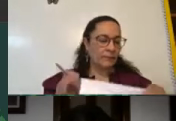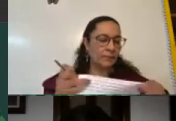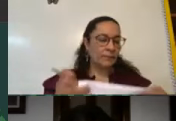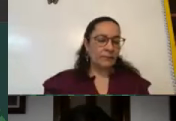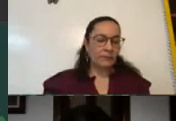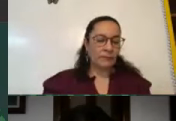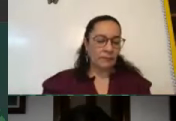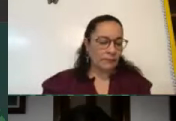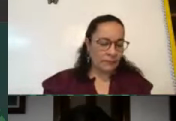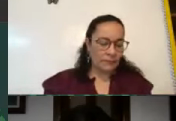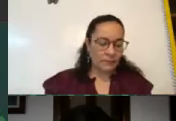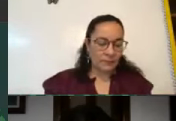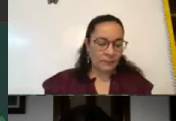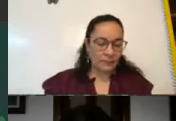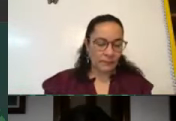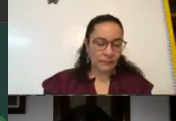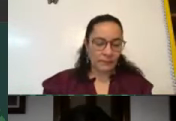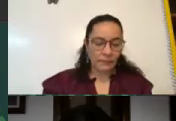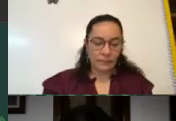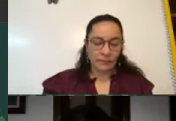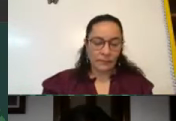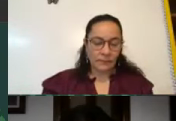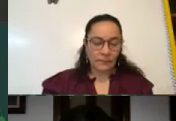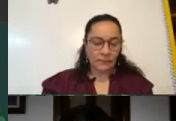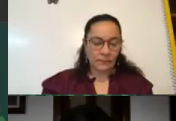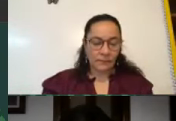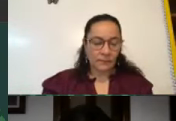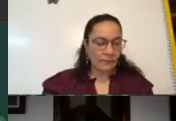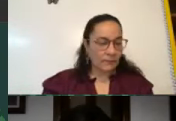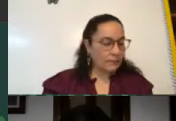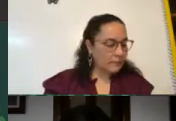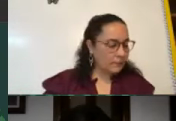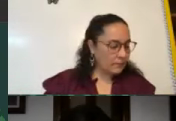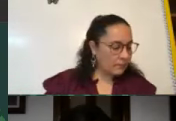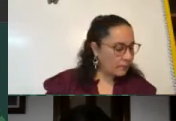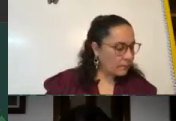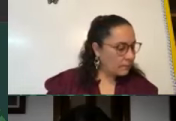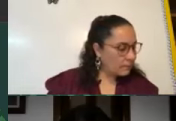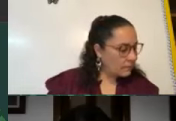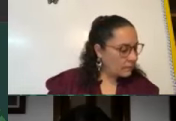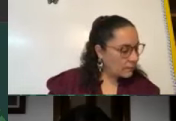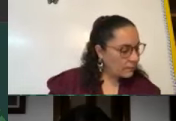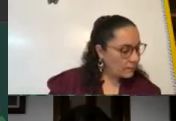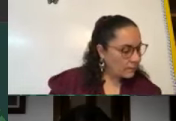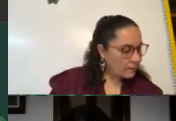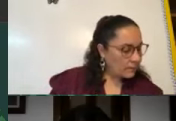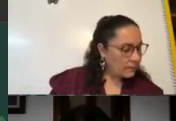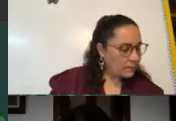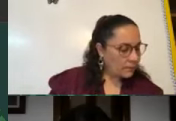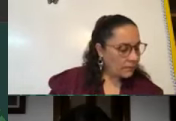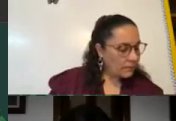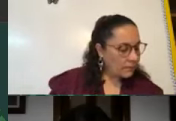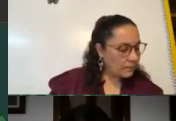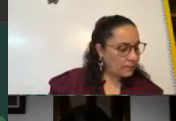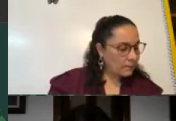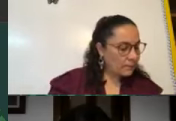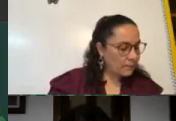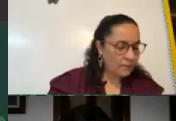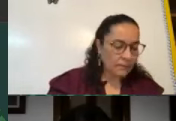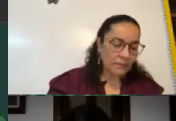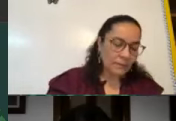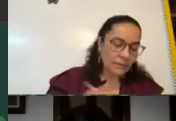Asimismo, derivado de un ejercicio de coordinación institucional entre la Tesorería y el Tribunal de Justicia Administrativa,